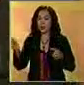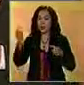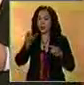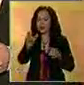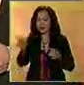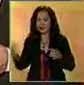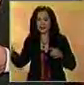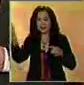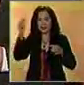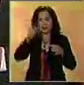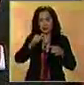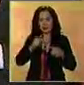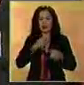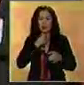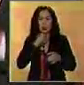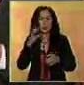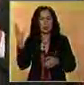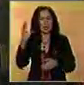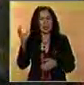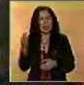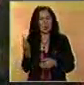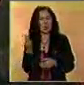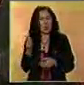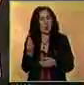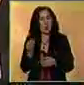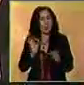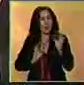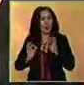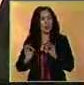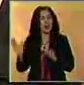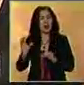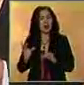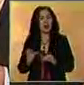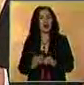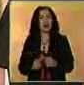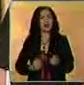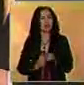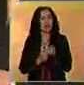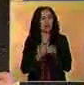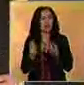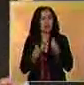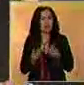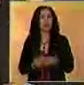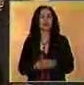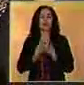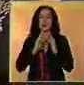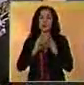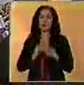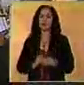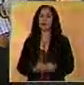la preocupación de los aficionados del Caracas. ¿Cómo se presenta el Caracas para esta temporada en cuanto a refuerzos? Bueno,